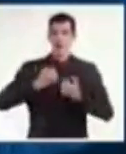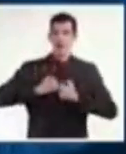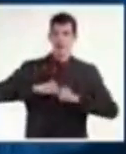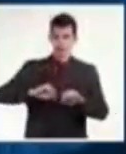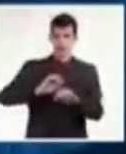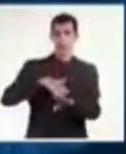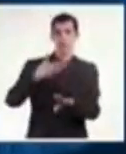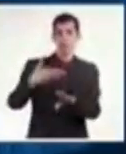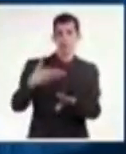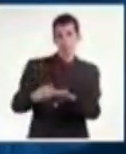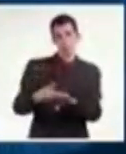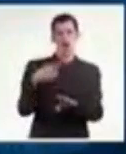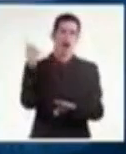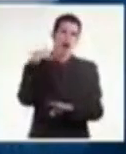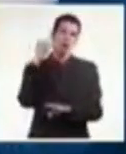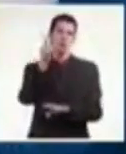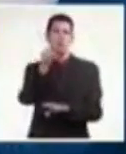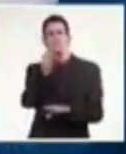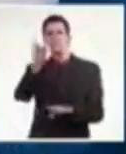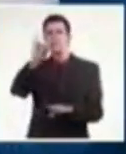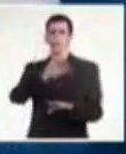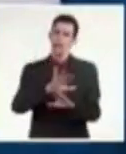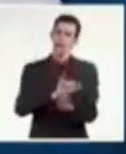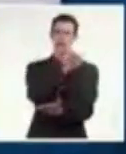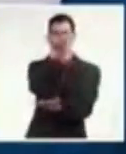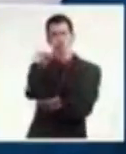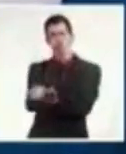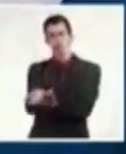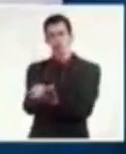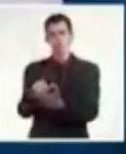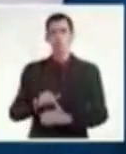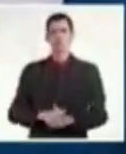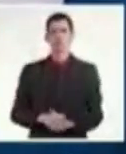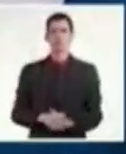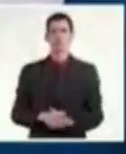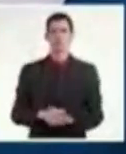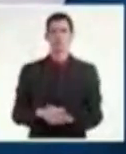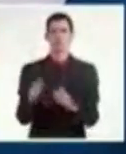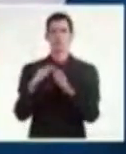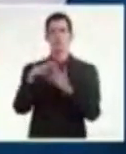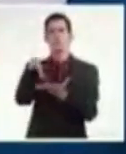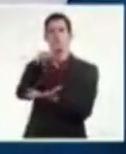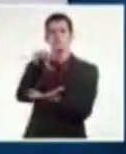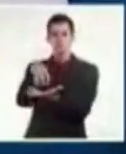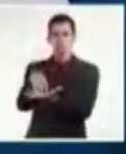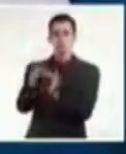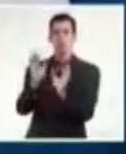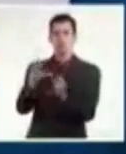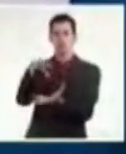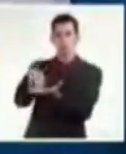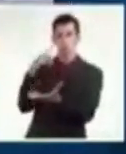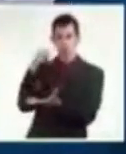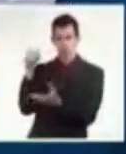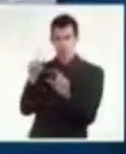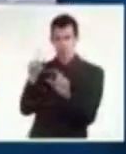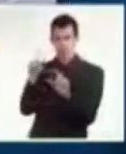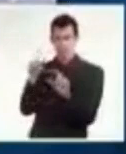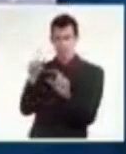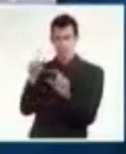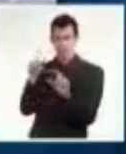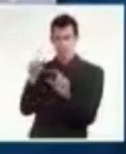Estados Unidos en 2016 y reside en 8109. Joycer, Louisville,